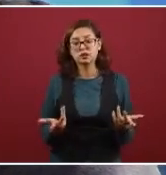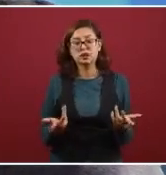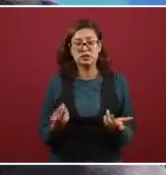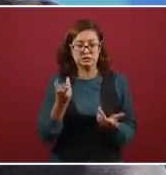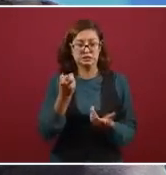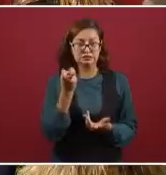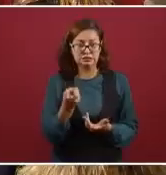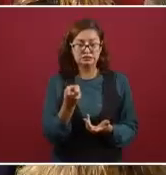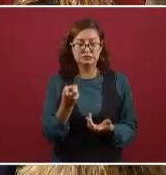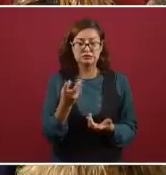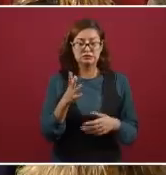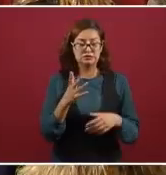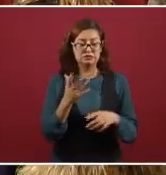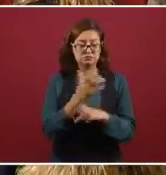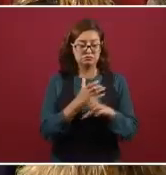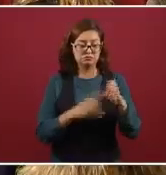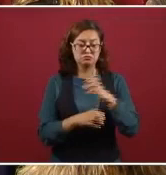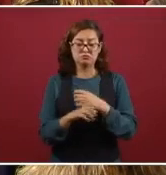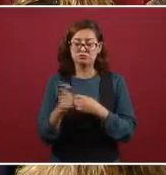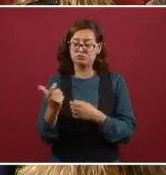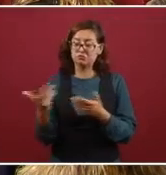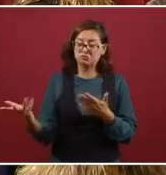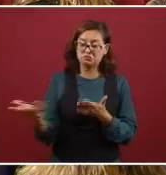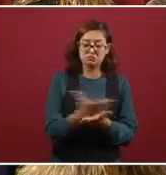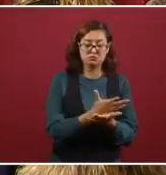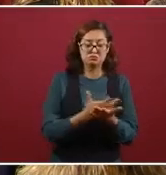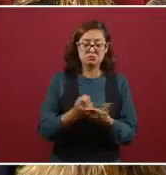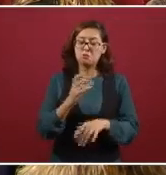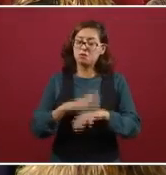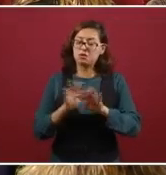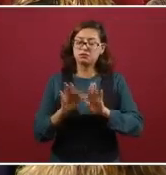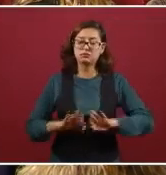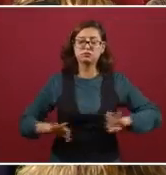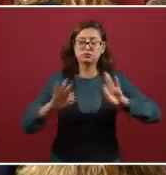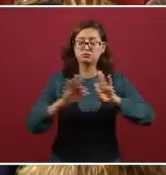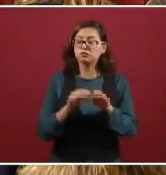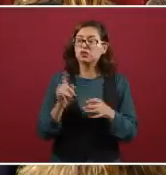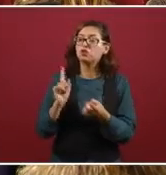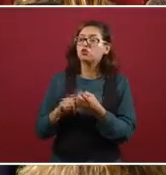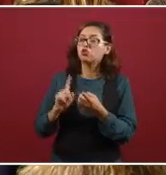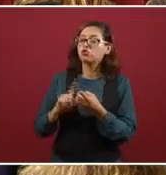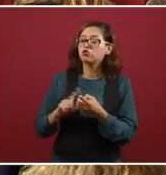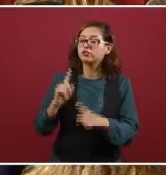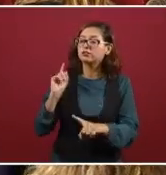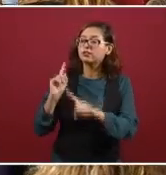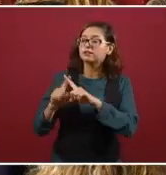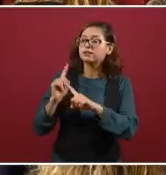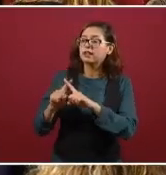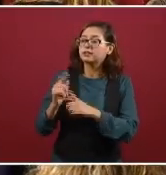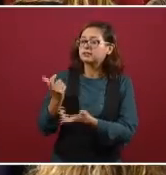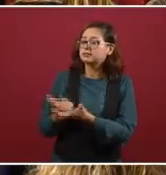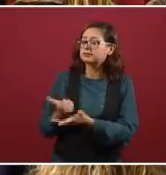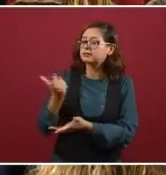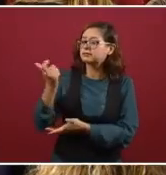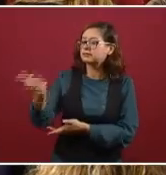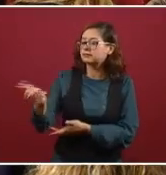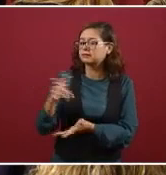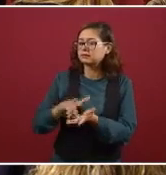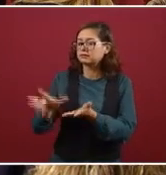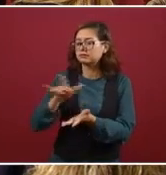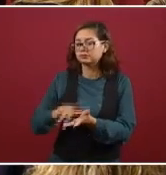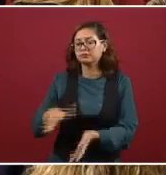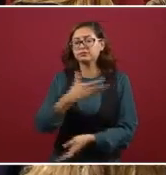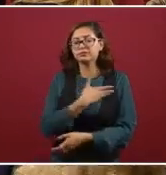recursos es lo que en esta ocasión tendría la mayor trascendencia. Siguiendo la instrucción puntual del señor presidente de la